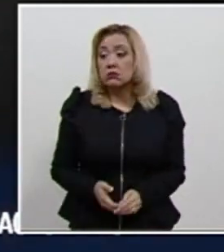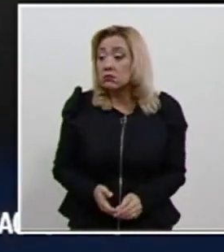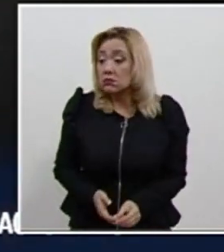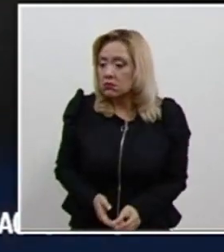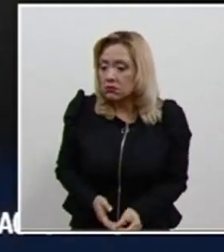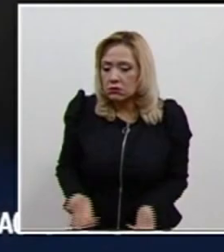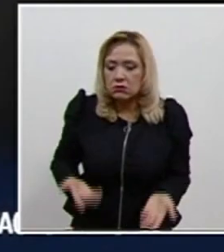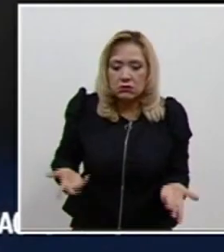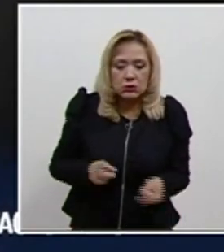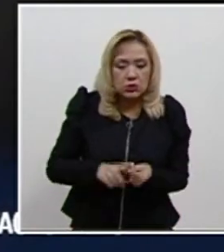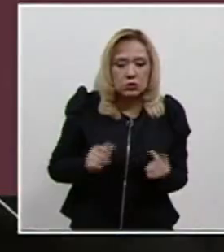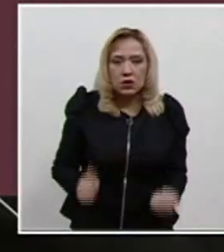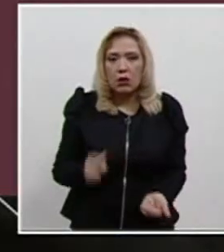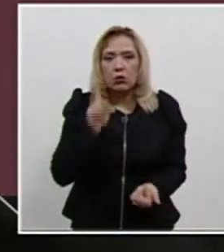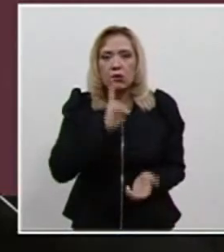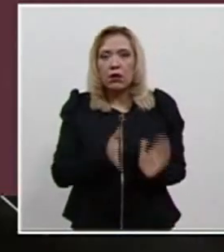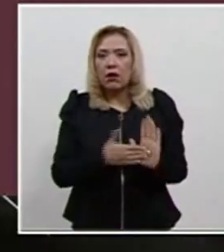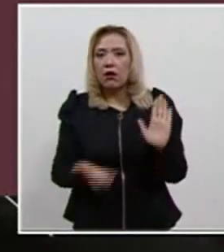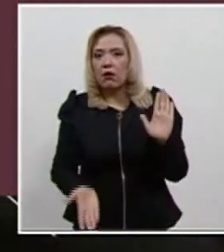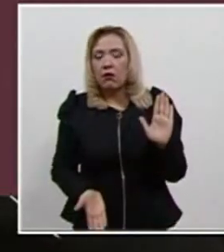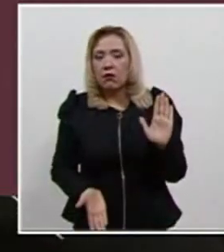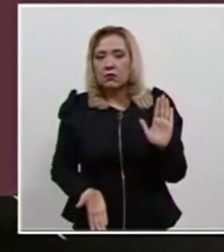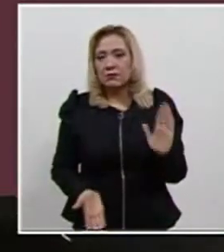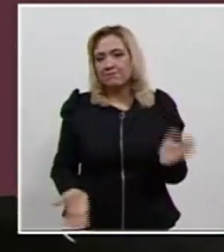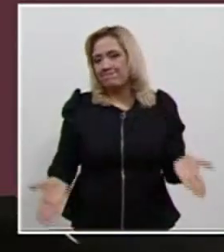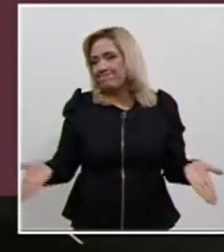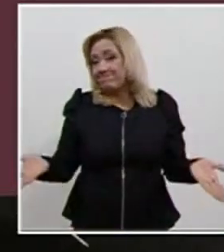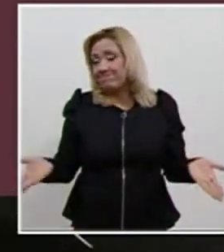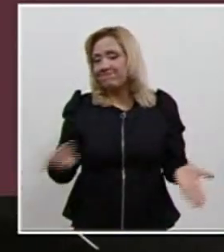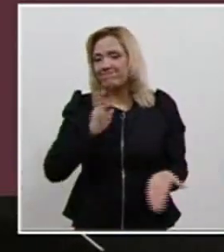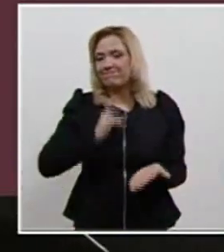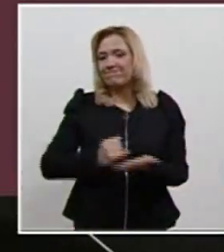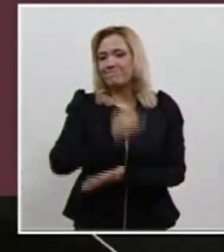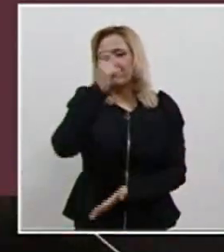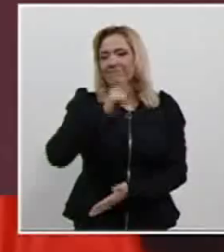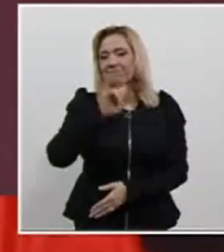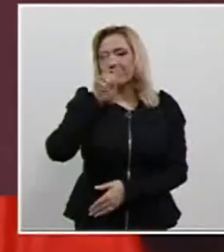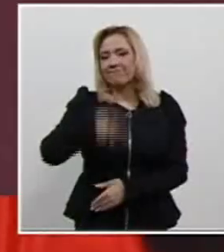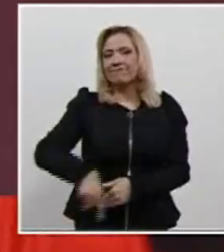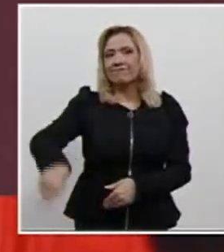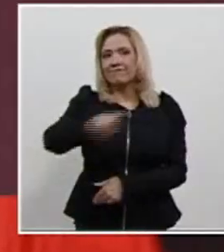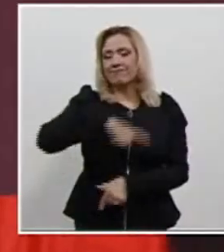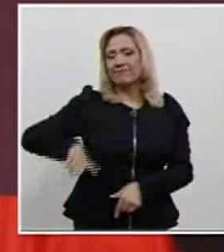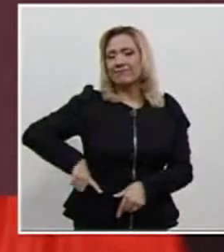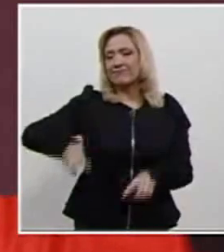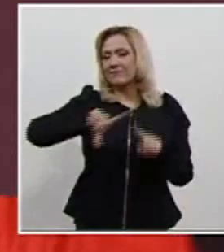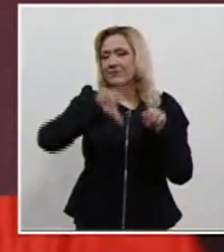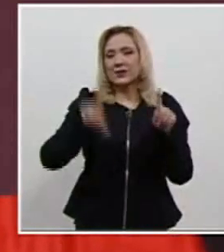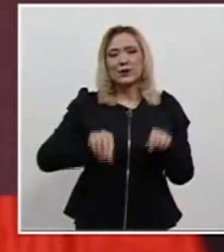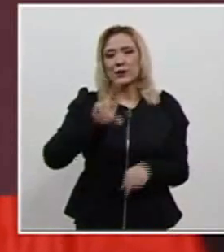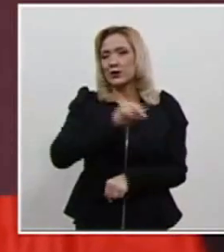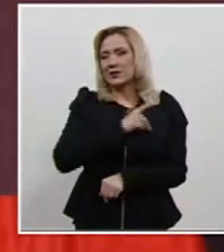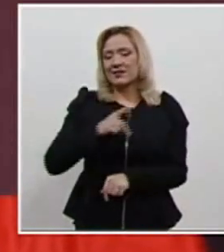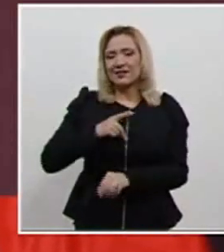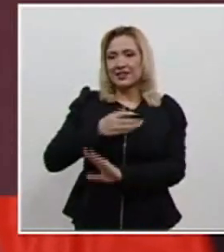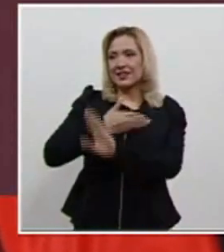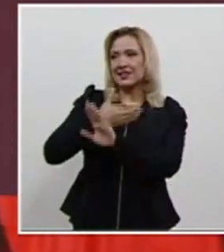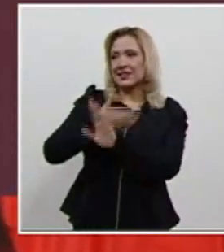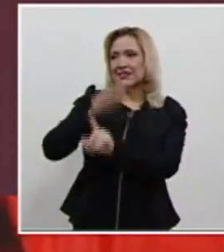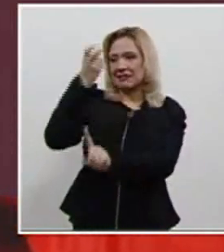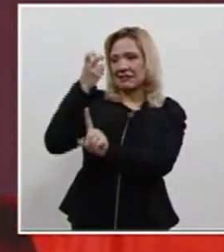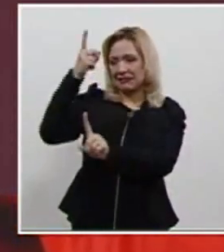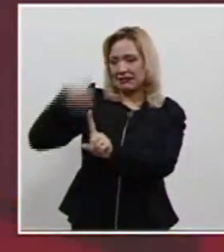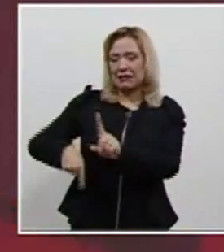objetivo que lo sustente. La sentencia deja en claro que las autoridades federales no pueden denostar y atacar a aquellos